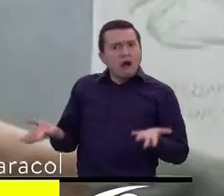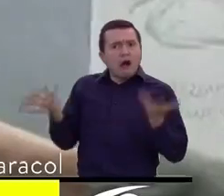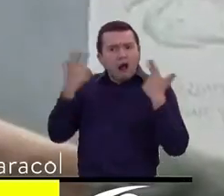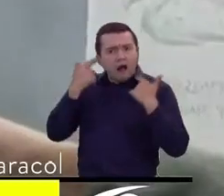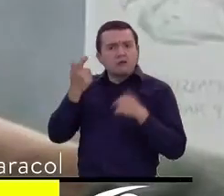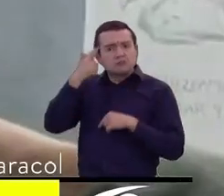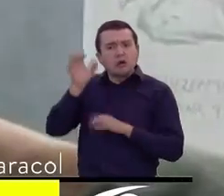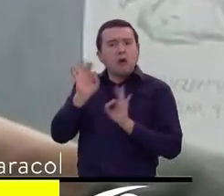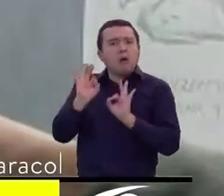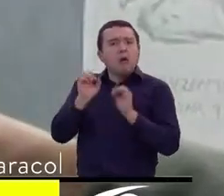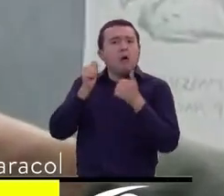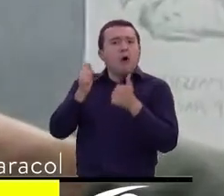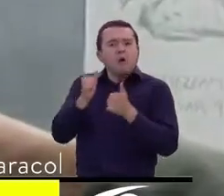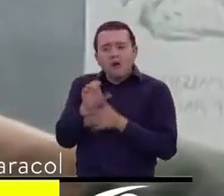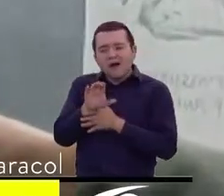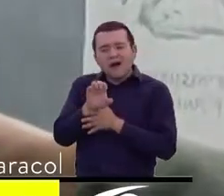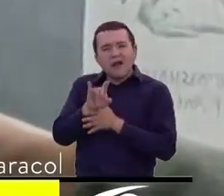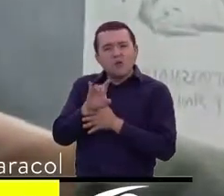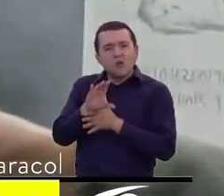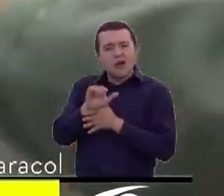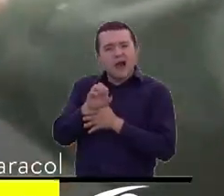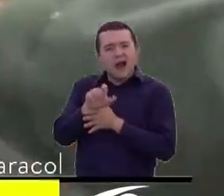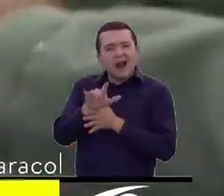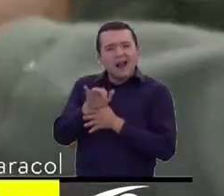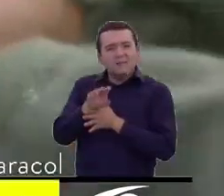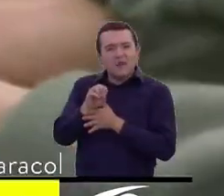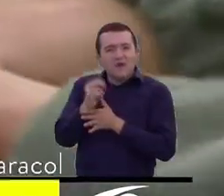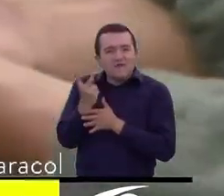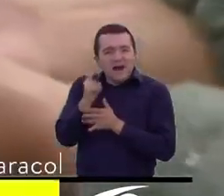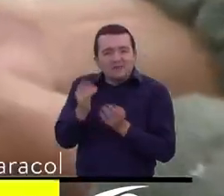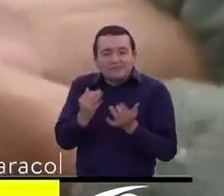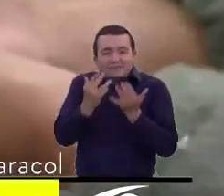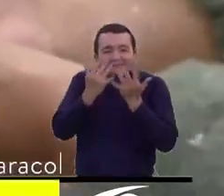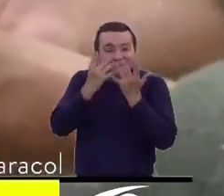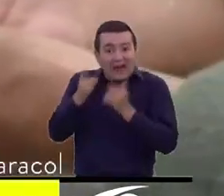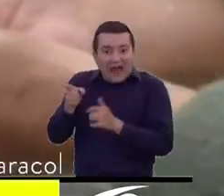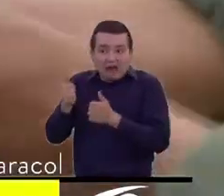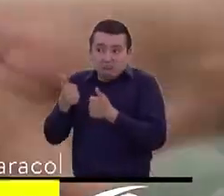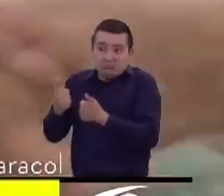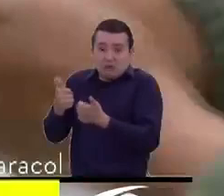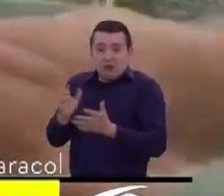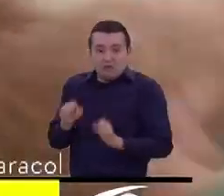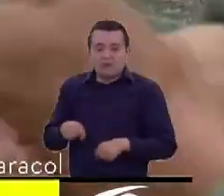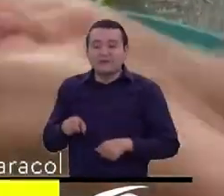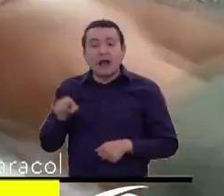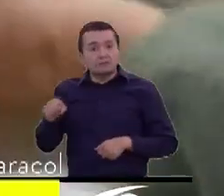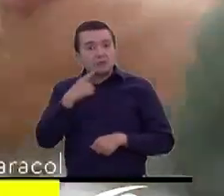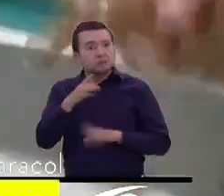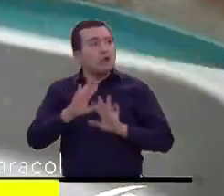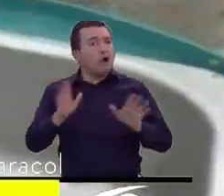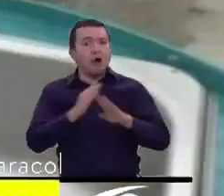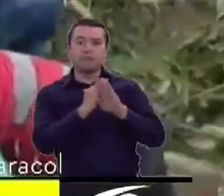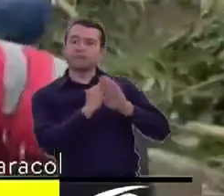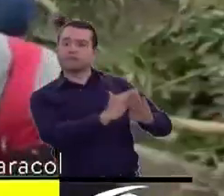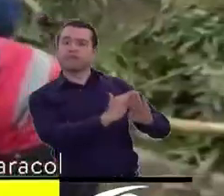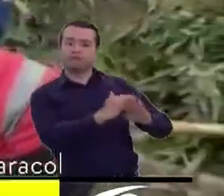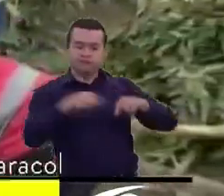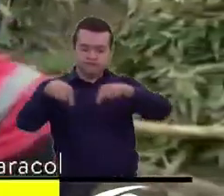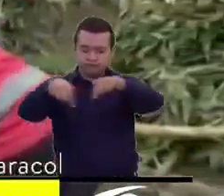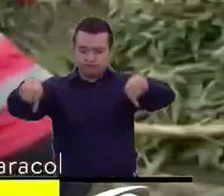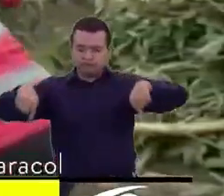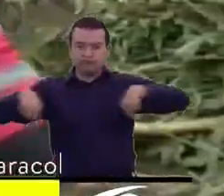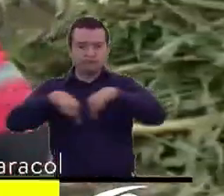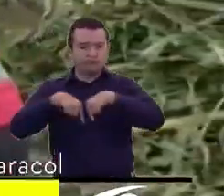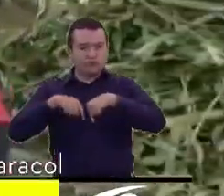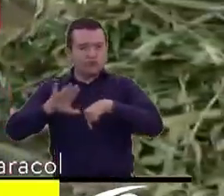muy bien y me parecen muy buenas las medidas. Dicen que de esta manera han logrado que el COVID-19 no entre a sus territorios y